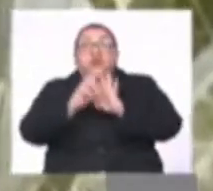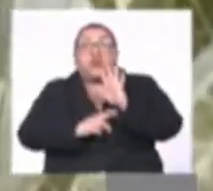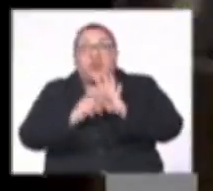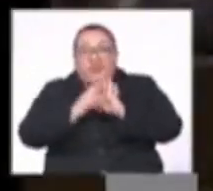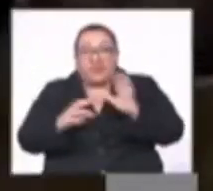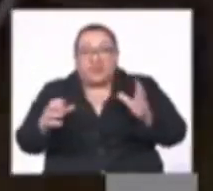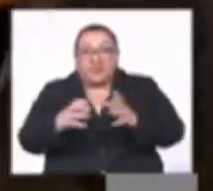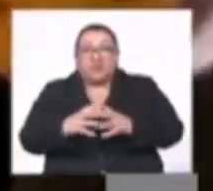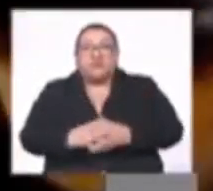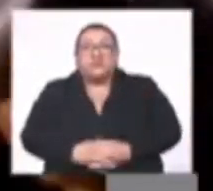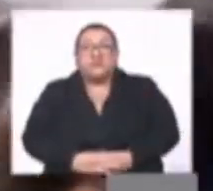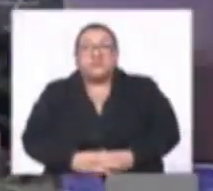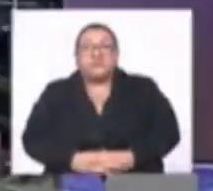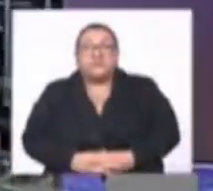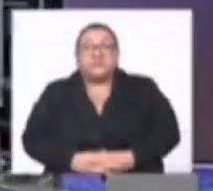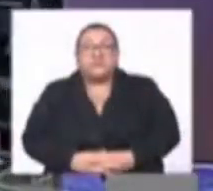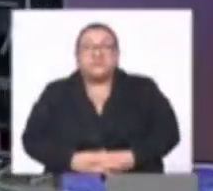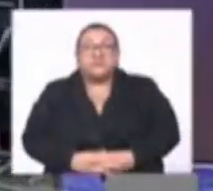reglamentación.